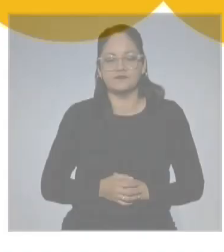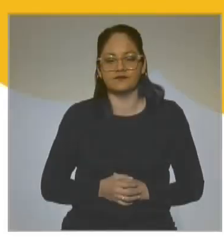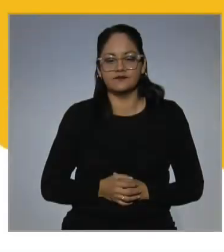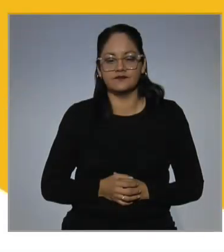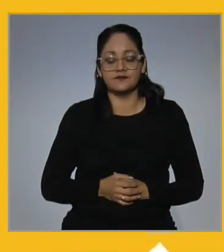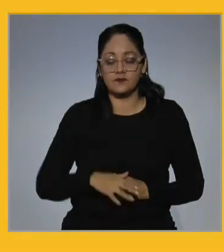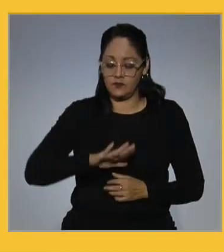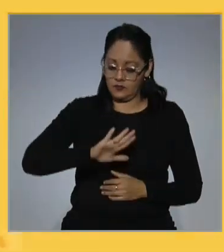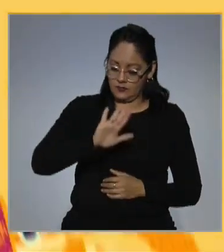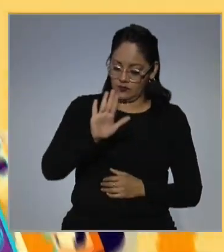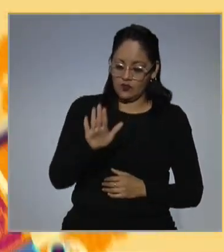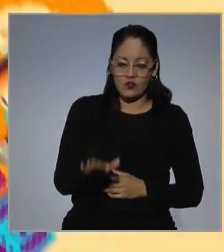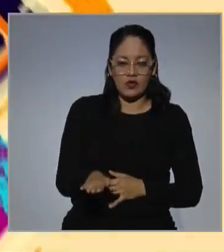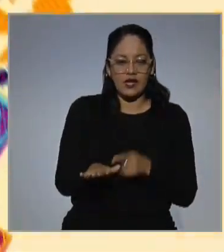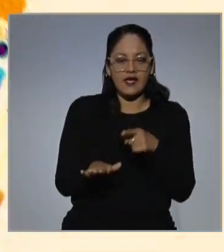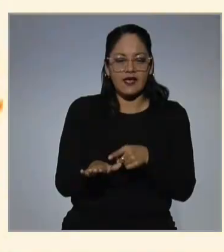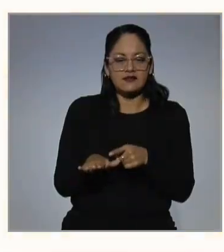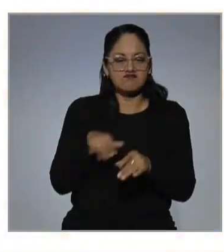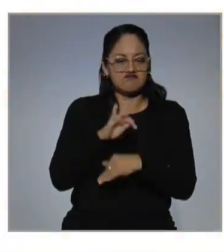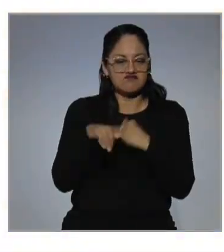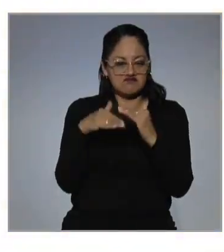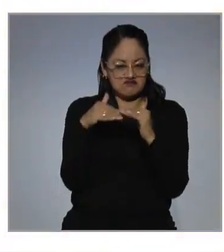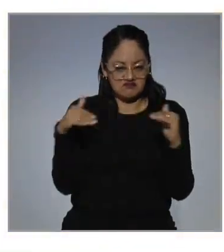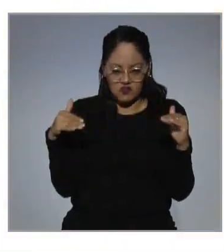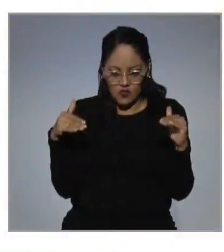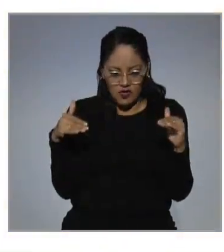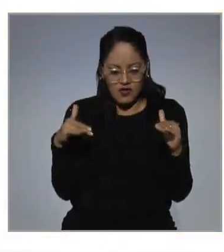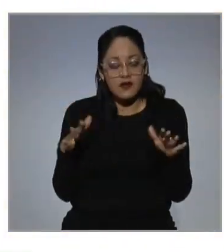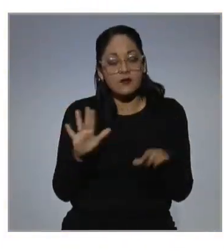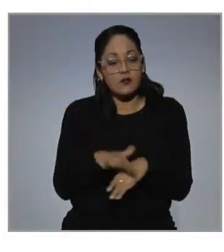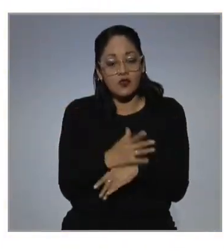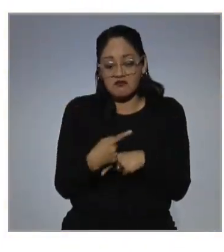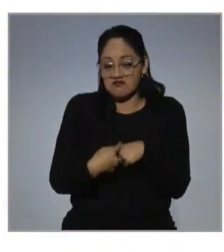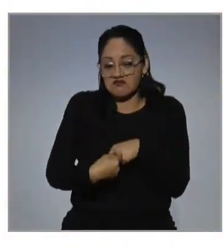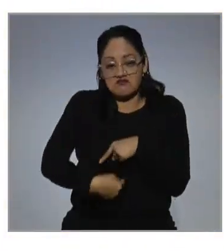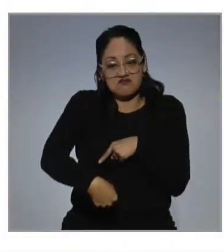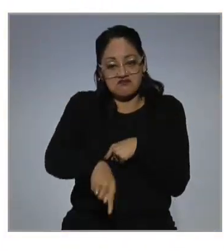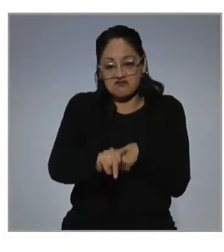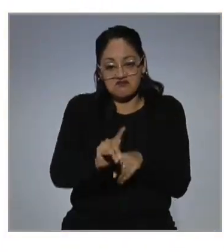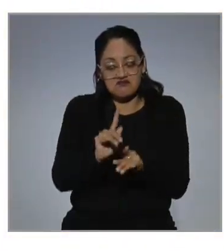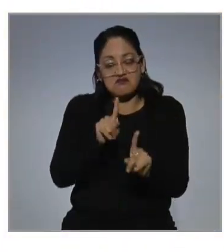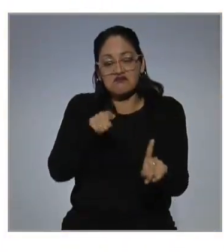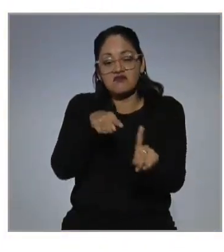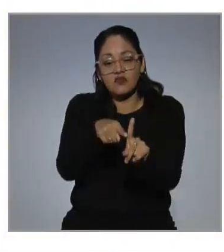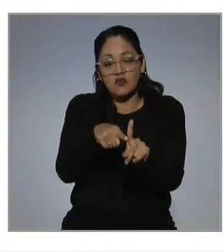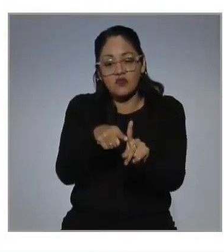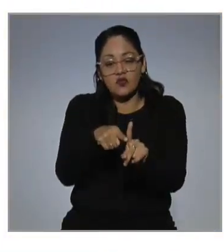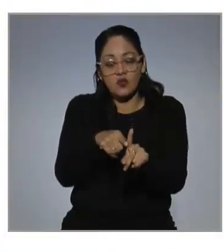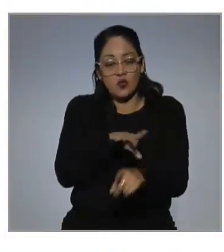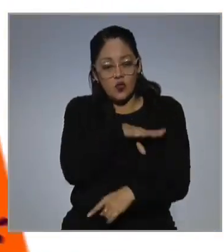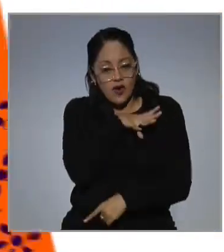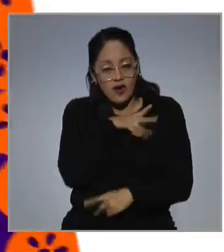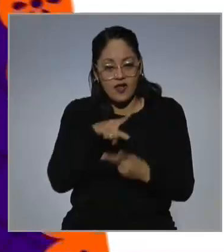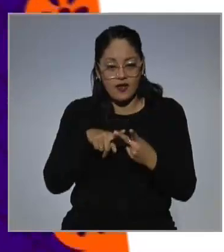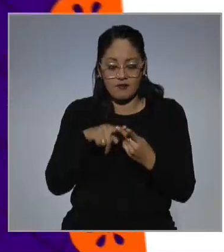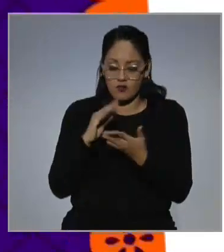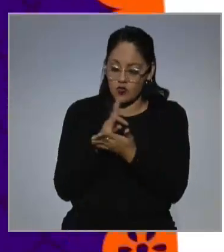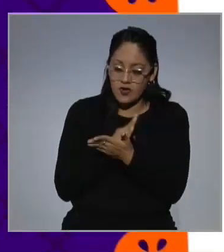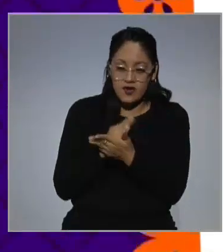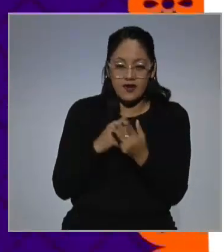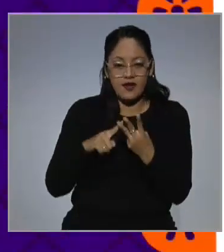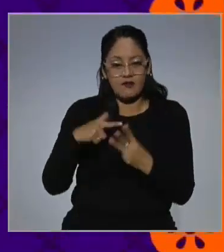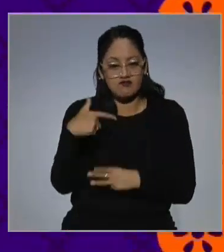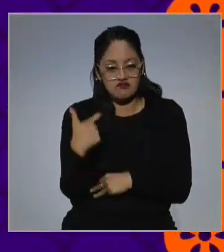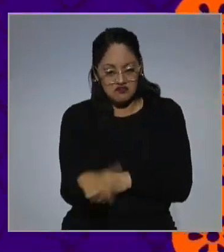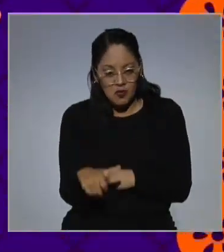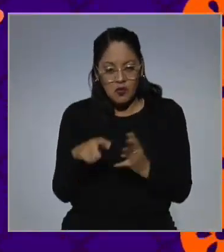La muerte es democrática, ya que a fin de cuentas, güera, morena,